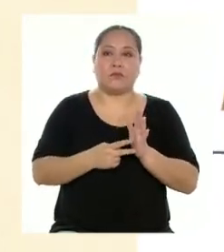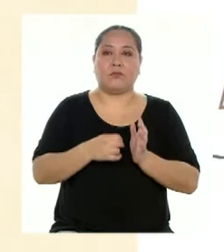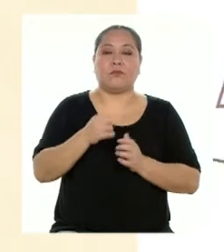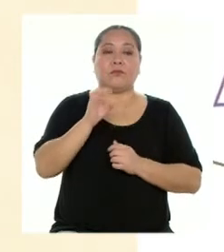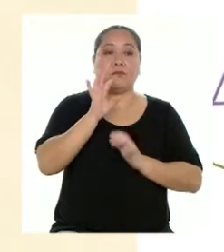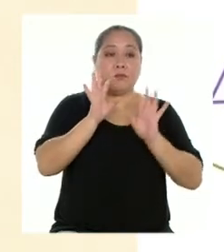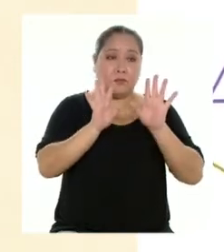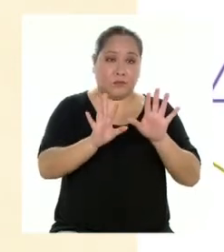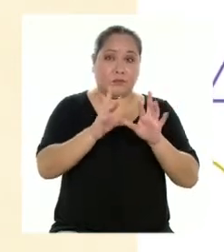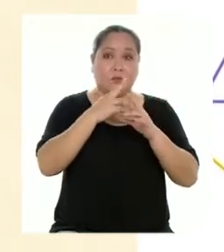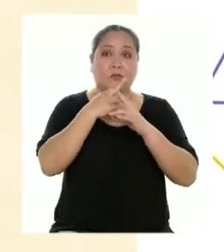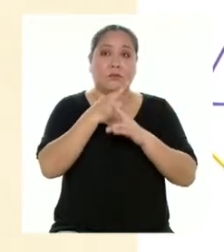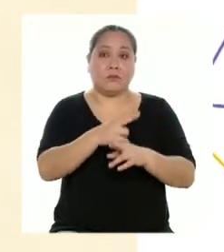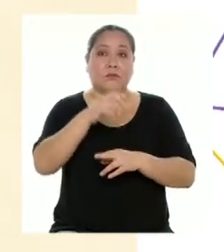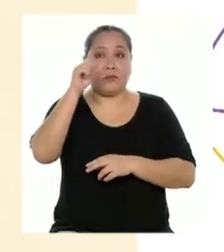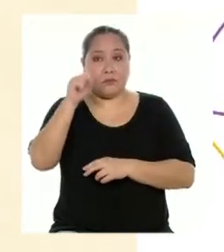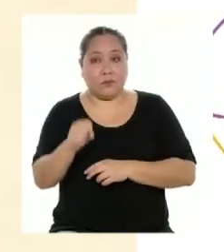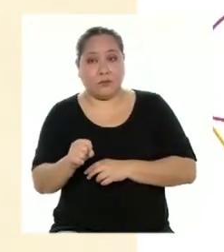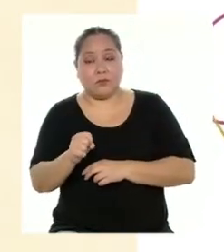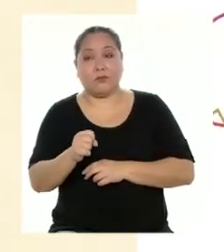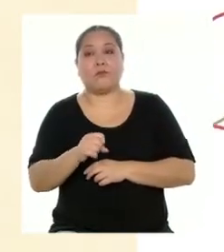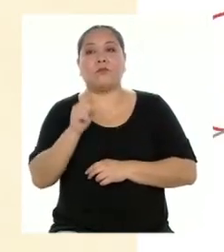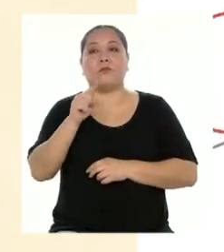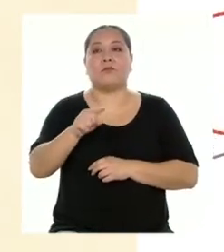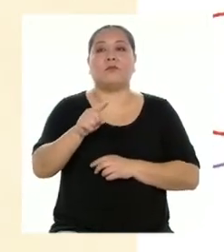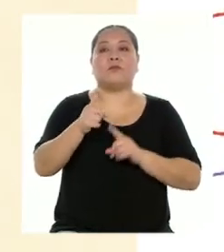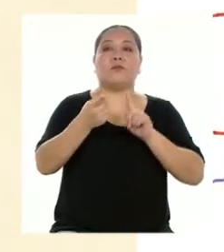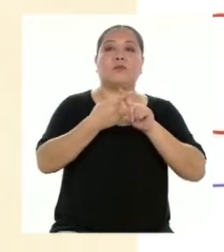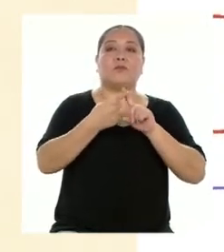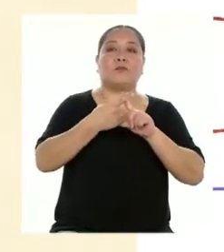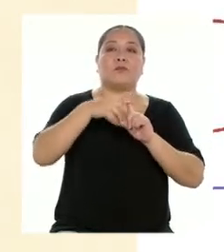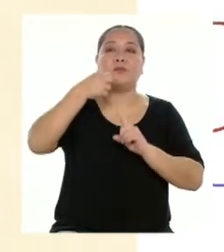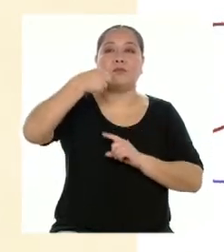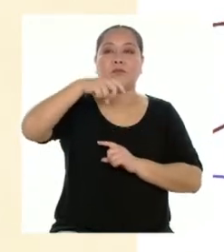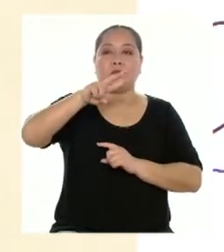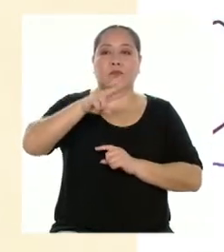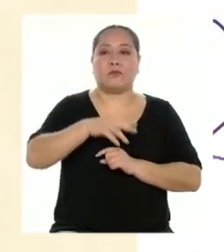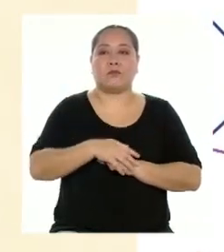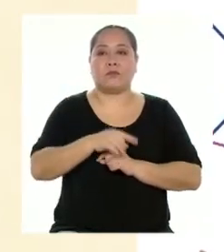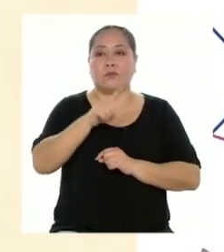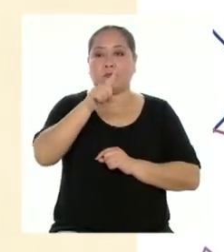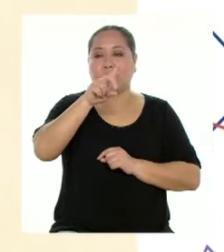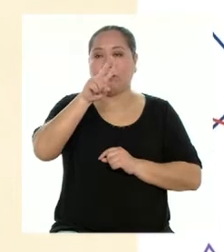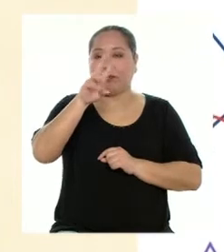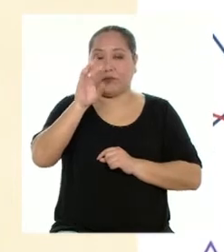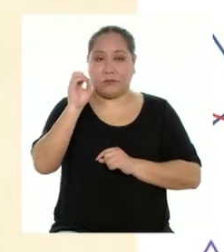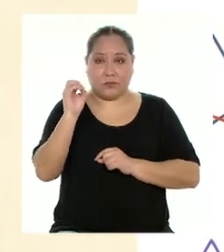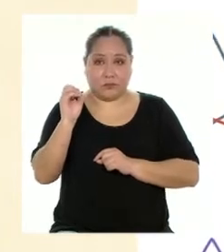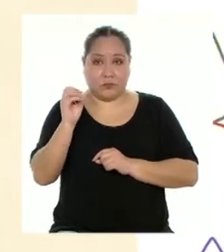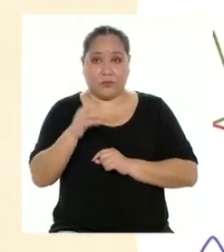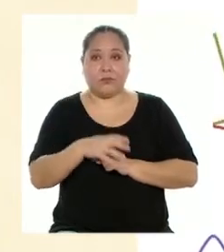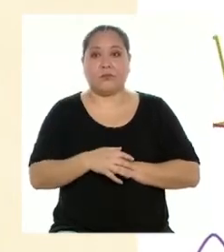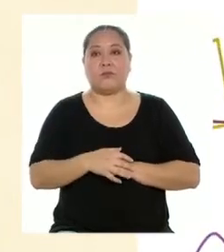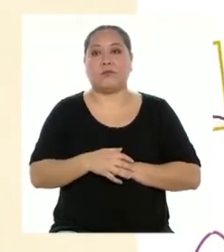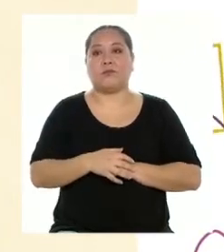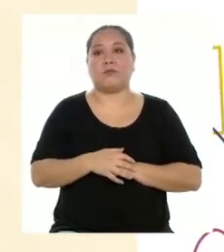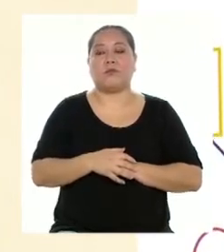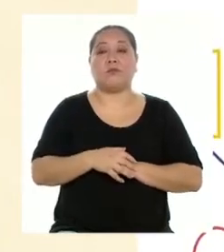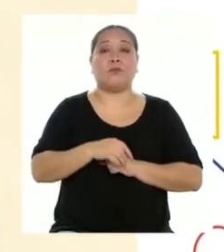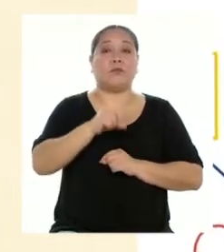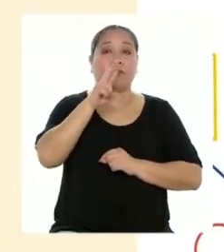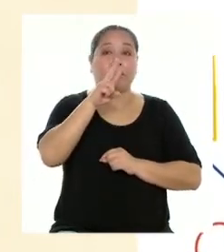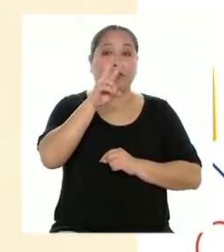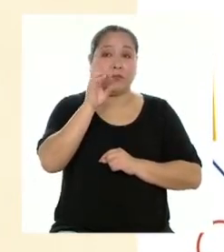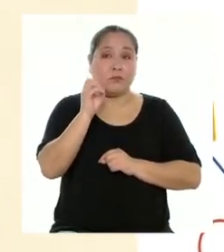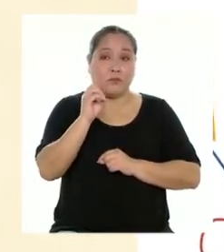10 respondieron sí, lo multiplicamos por 12 grados y obtenemos 120 grados. Como 20